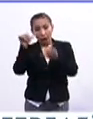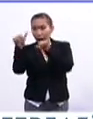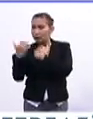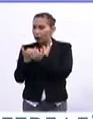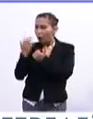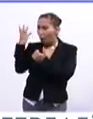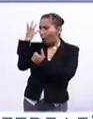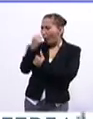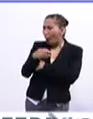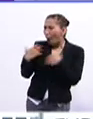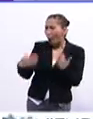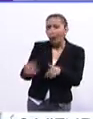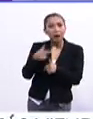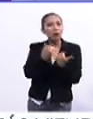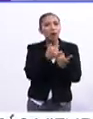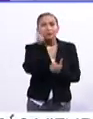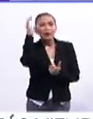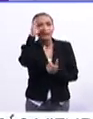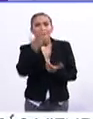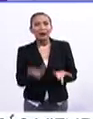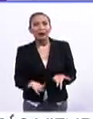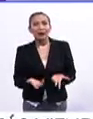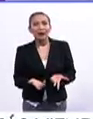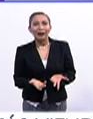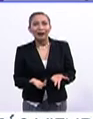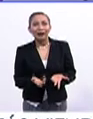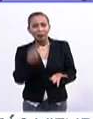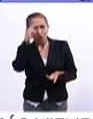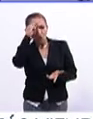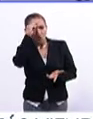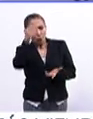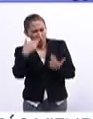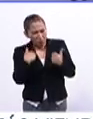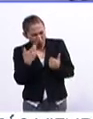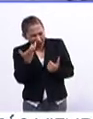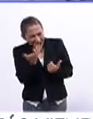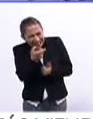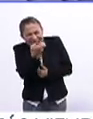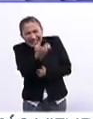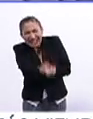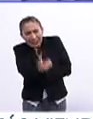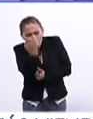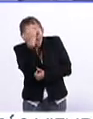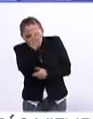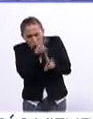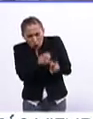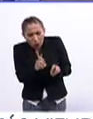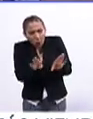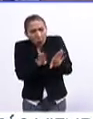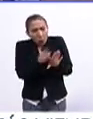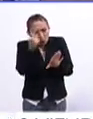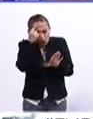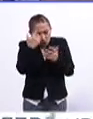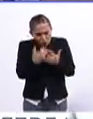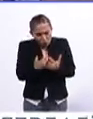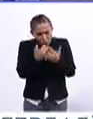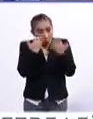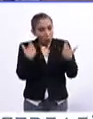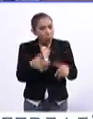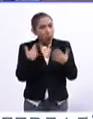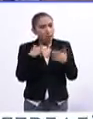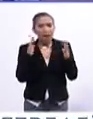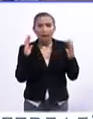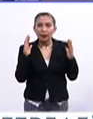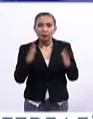por ejemplo, ¿no? O sea, cómo el intelecto humano es capaz de discernir todas esas cosas, ya me parece a